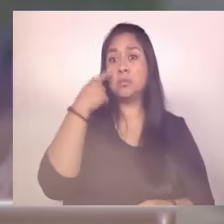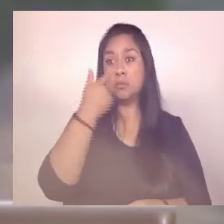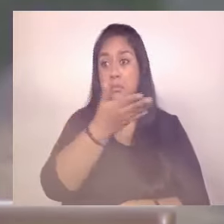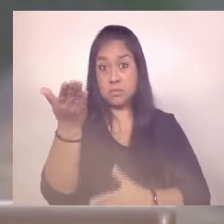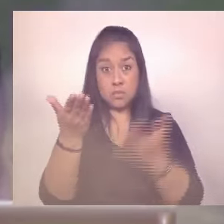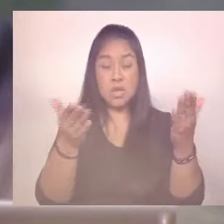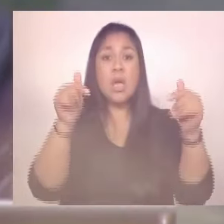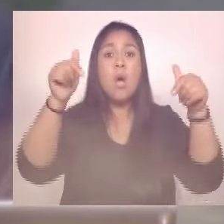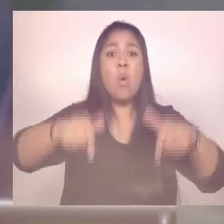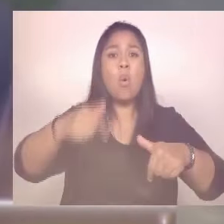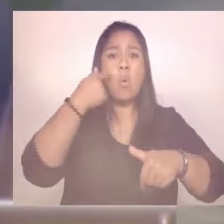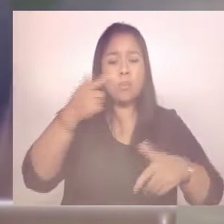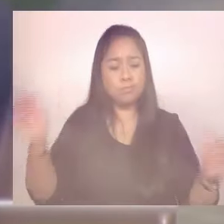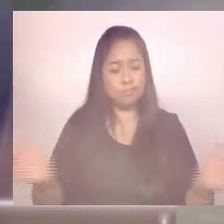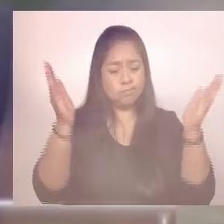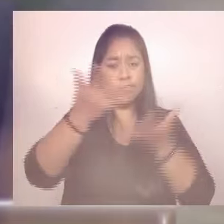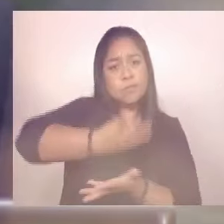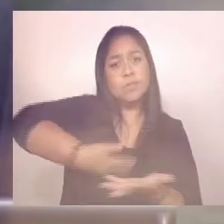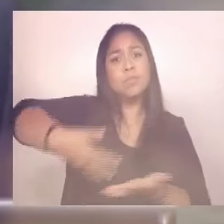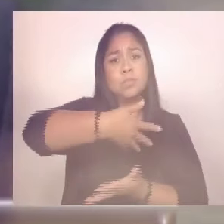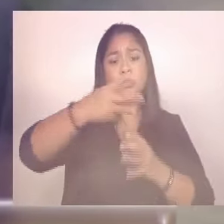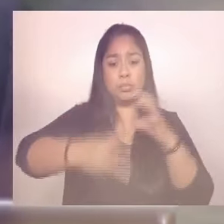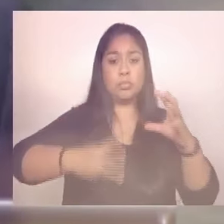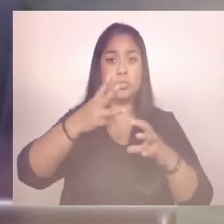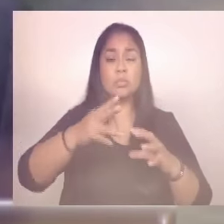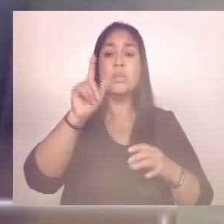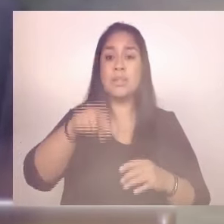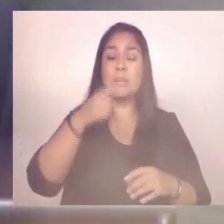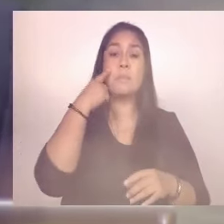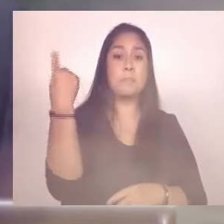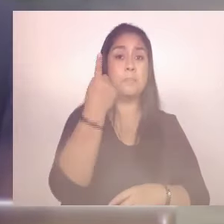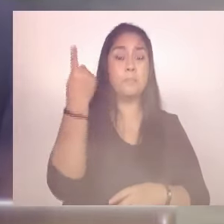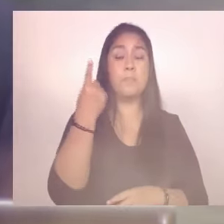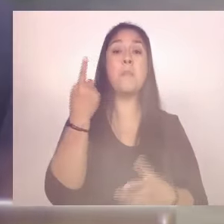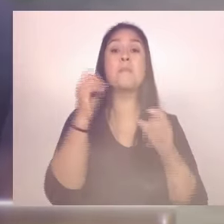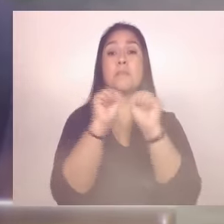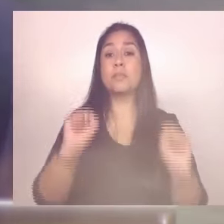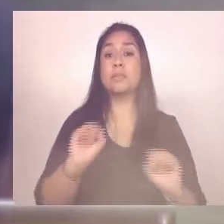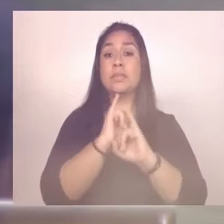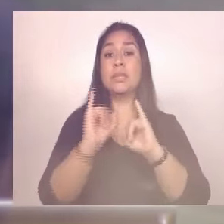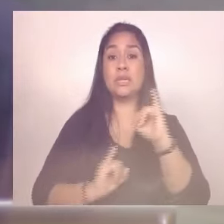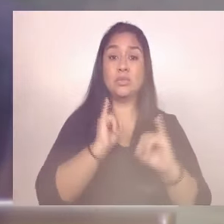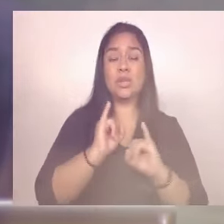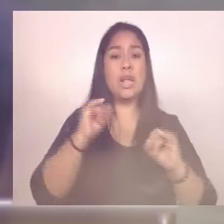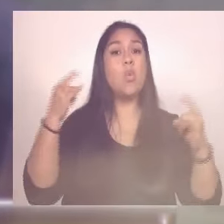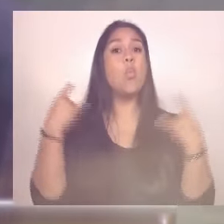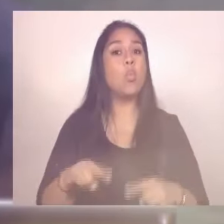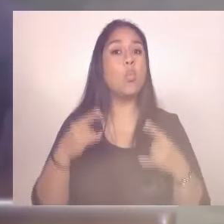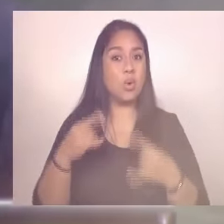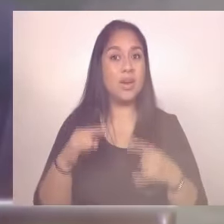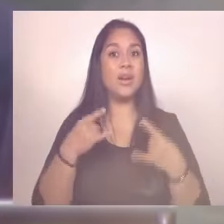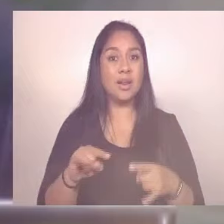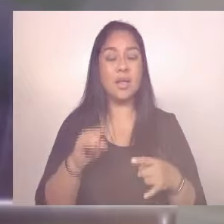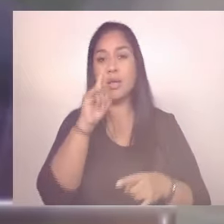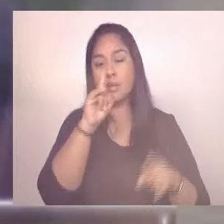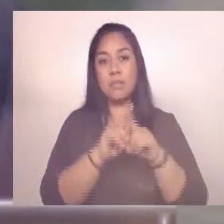Señoras y señores, el rescate del multilateralismo como principio fundamental para el sistema internacional es una necesidad